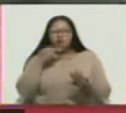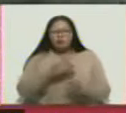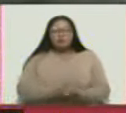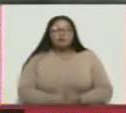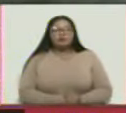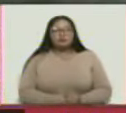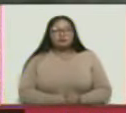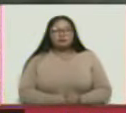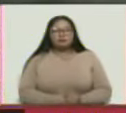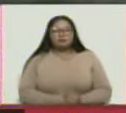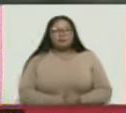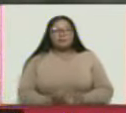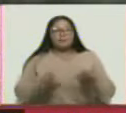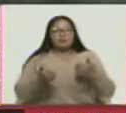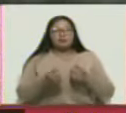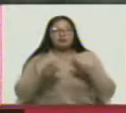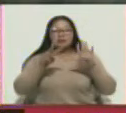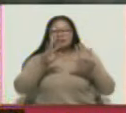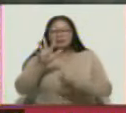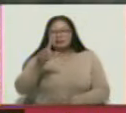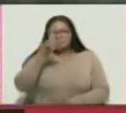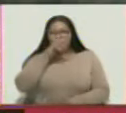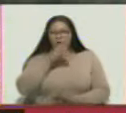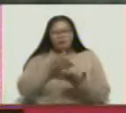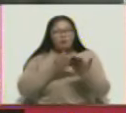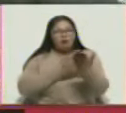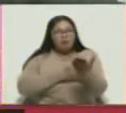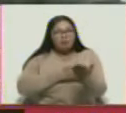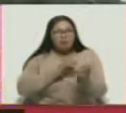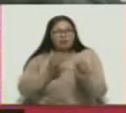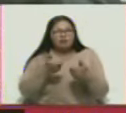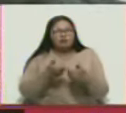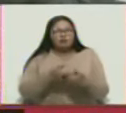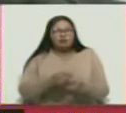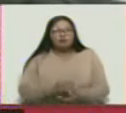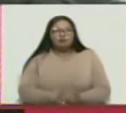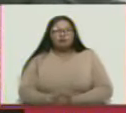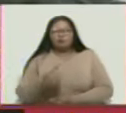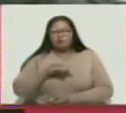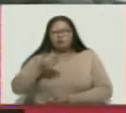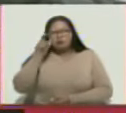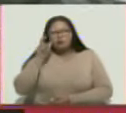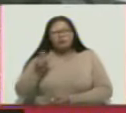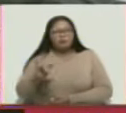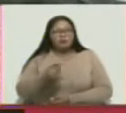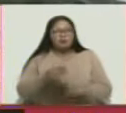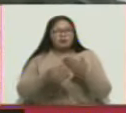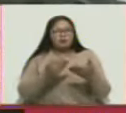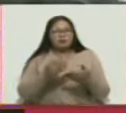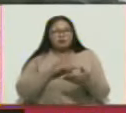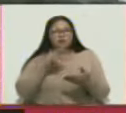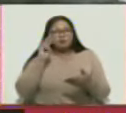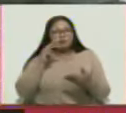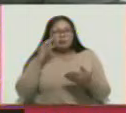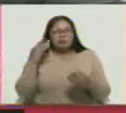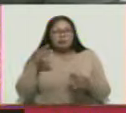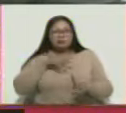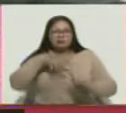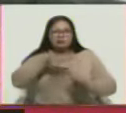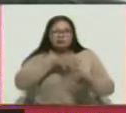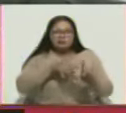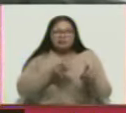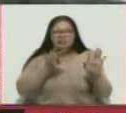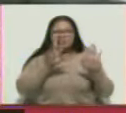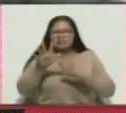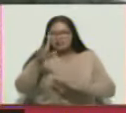ha empezado 75 años antes. Nosotros como pueblo palestino llevamos asediado 75